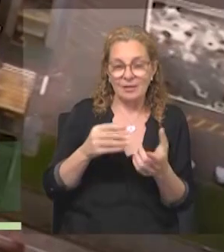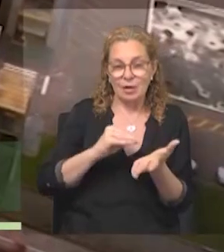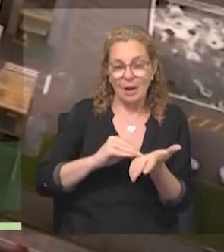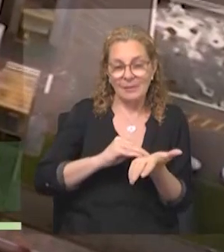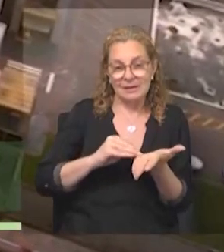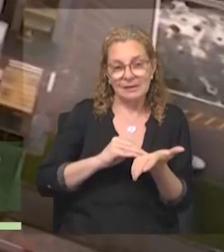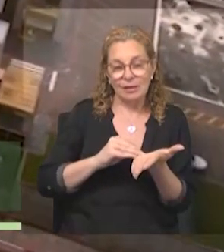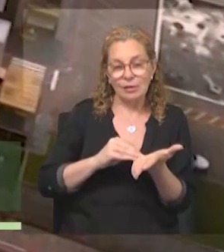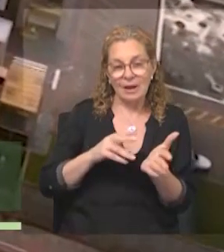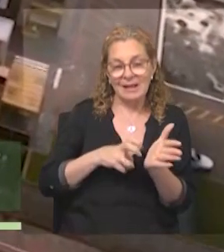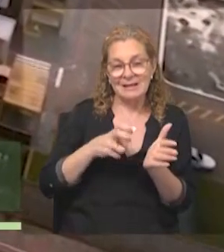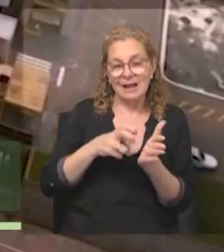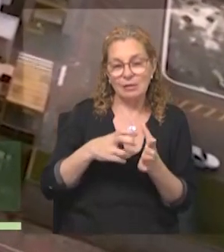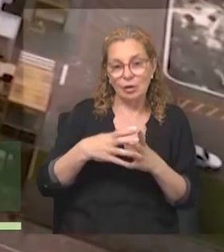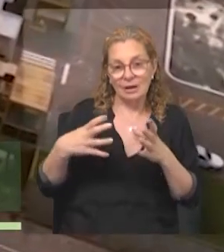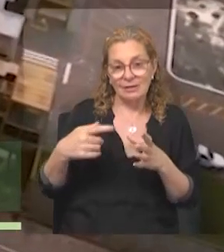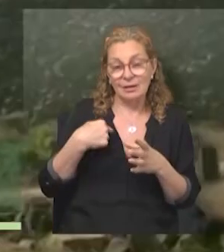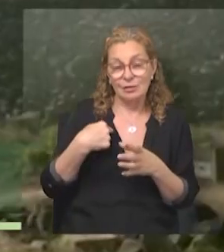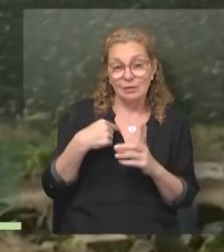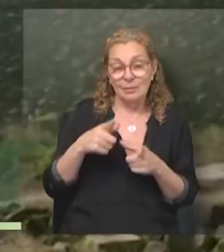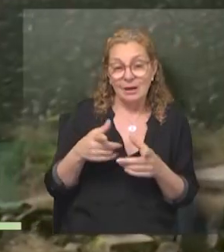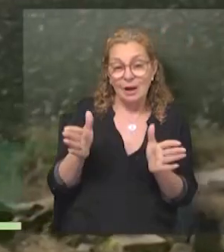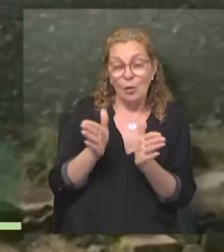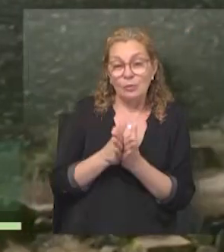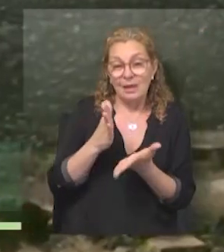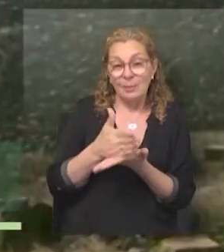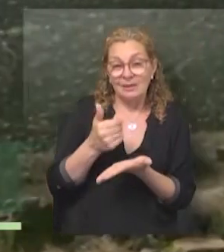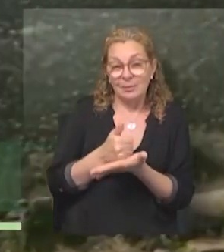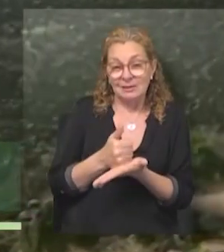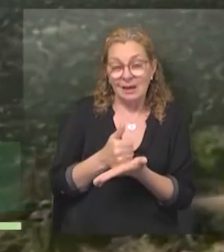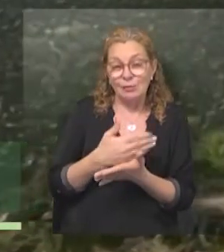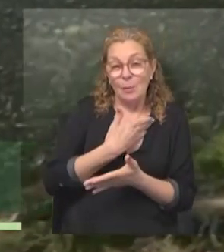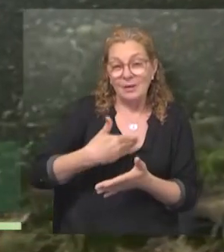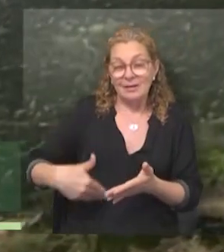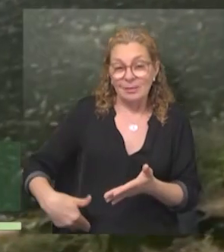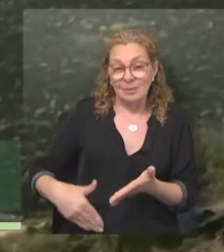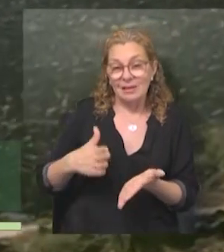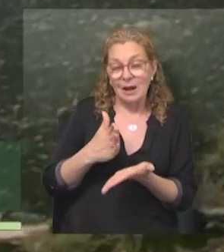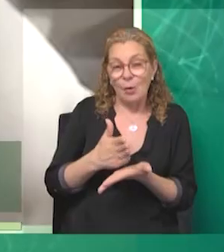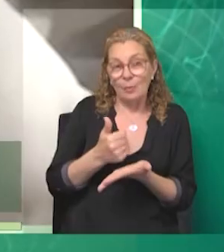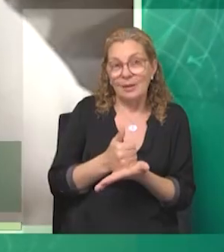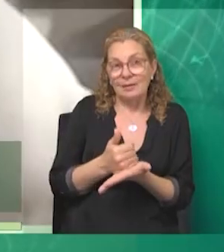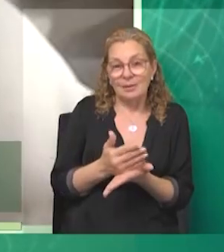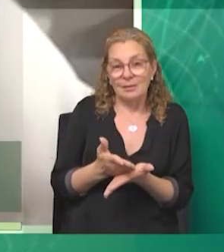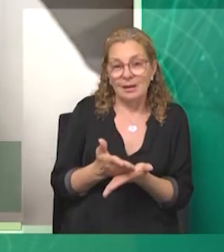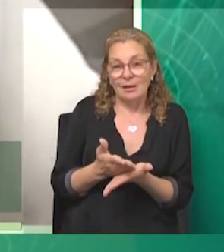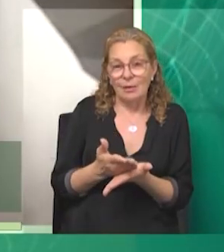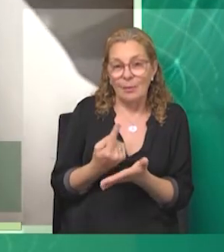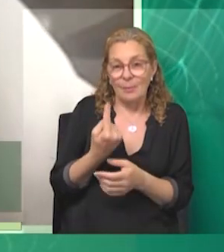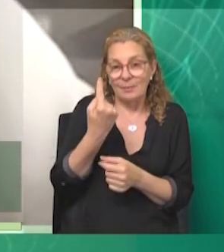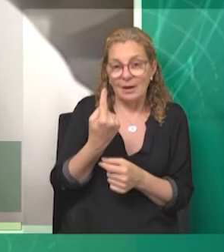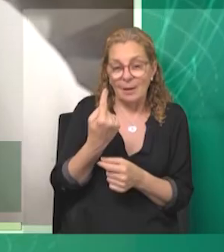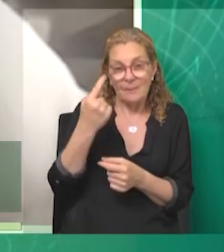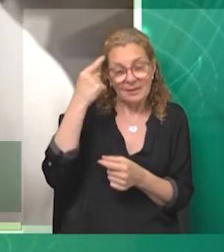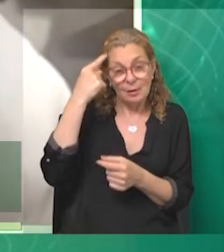de de salto grande y yo actuado en la junta departamental y he sido presidente de la junta departamental con una premisa